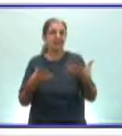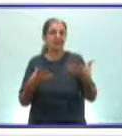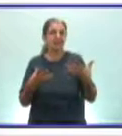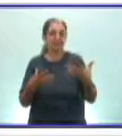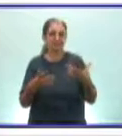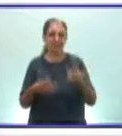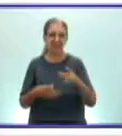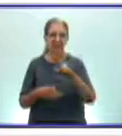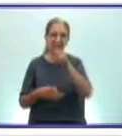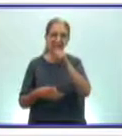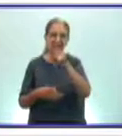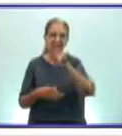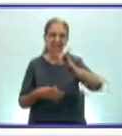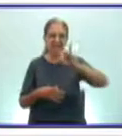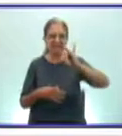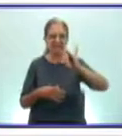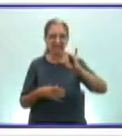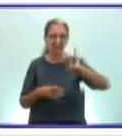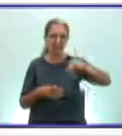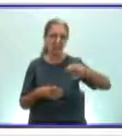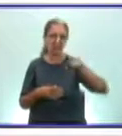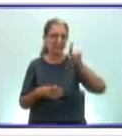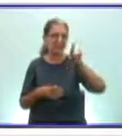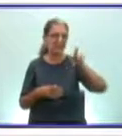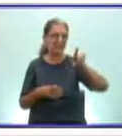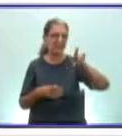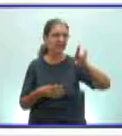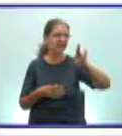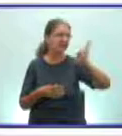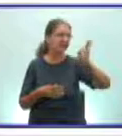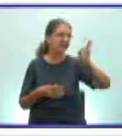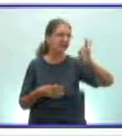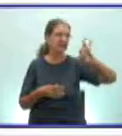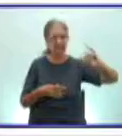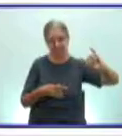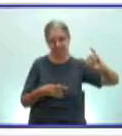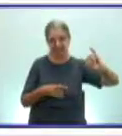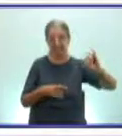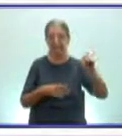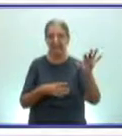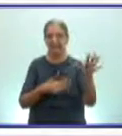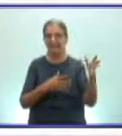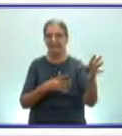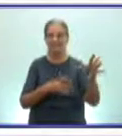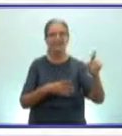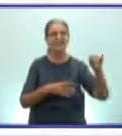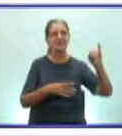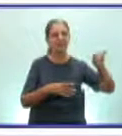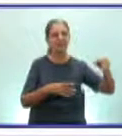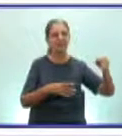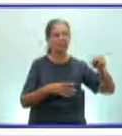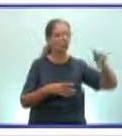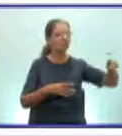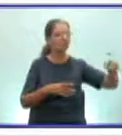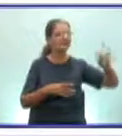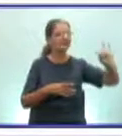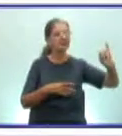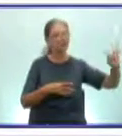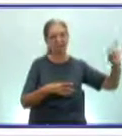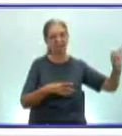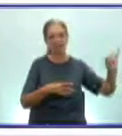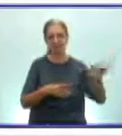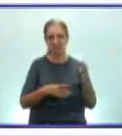17,76 periodo 6. Por supuesto que él es aproximadamente 18. Verifica tu respuesta.